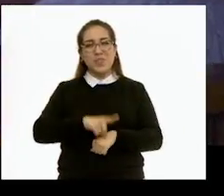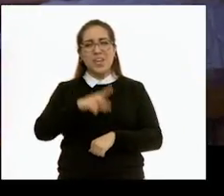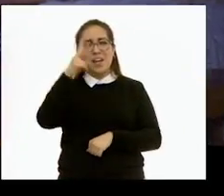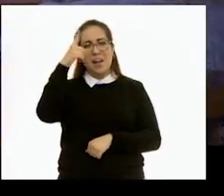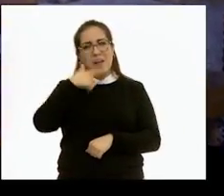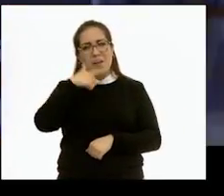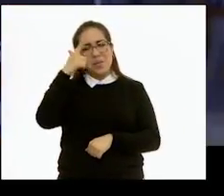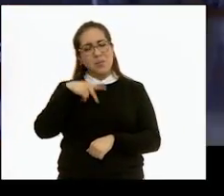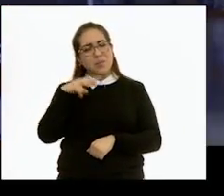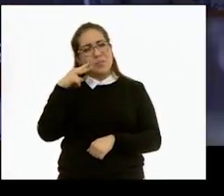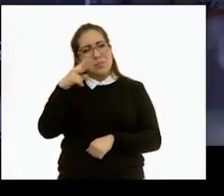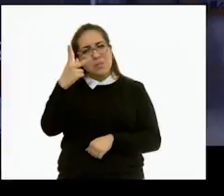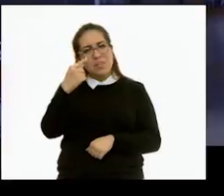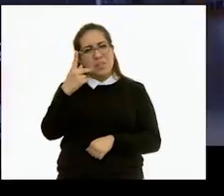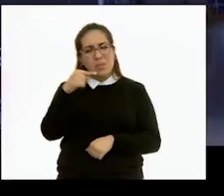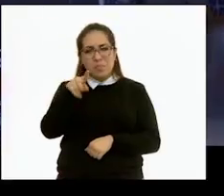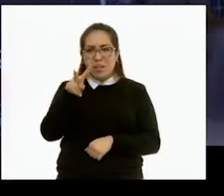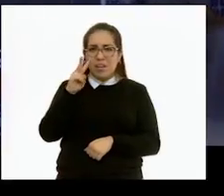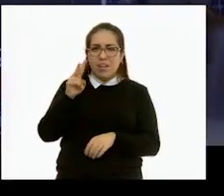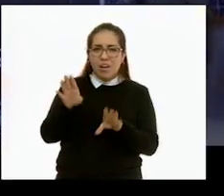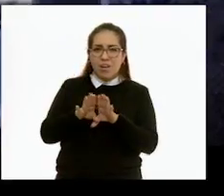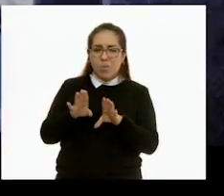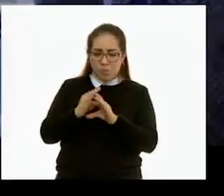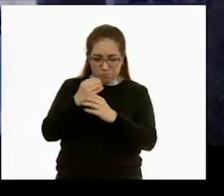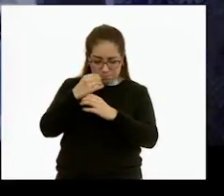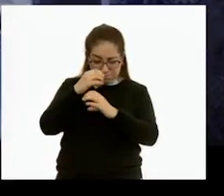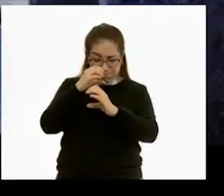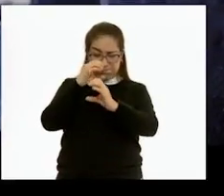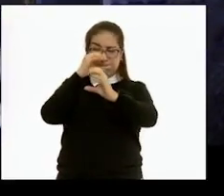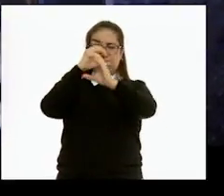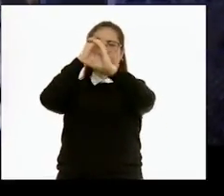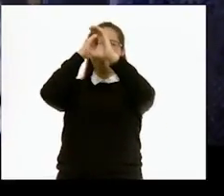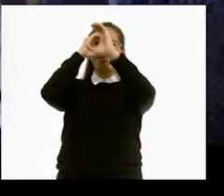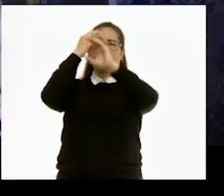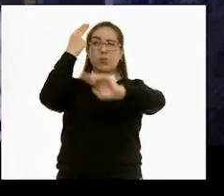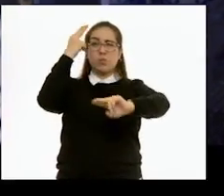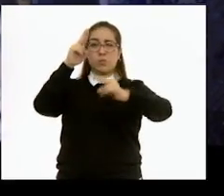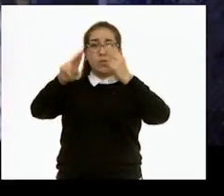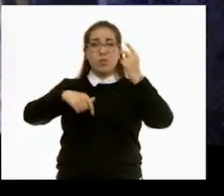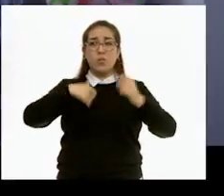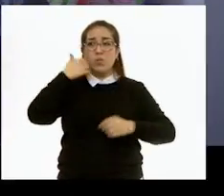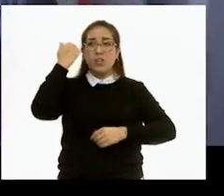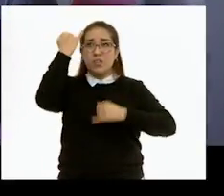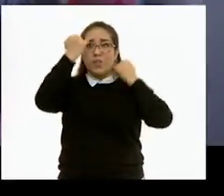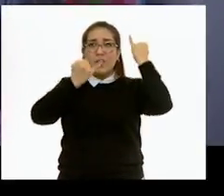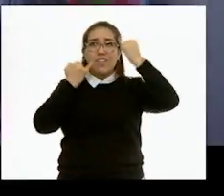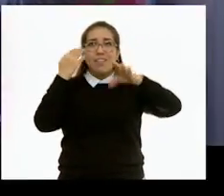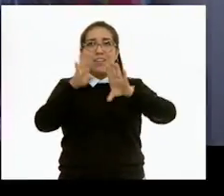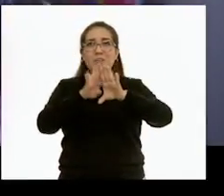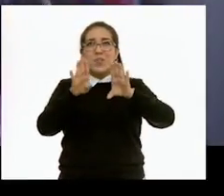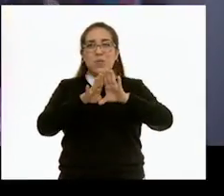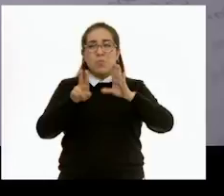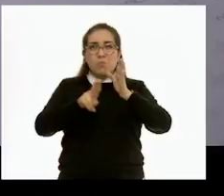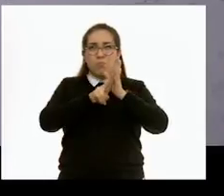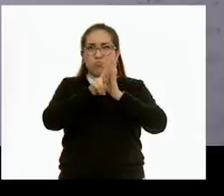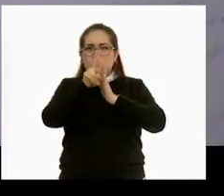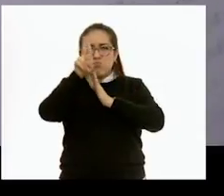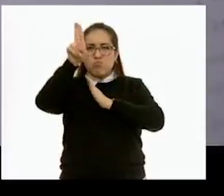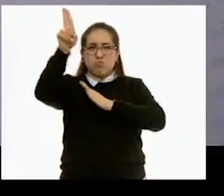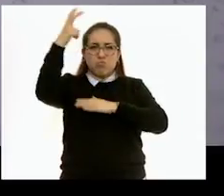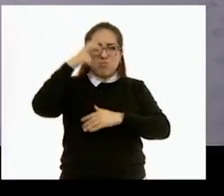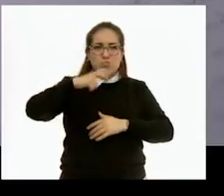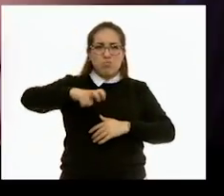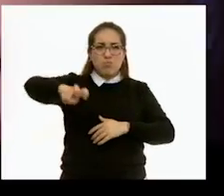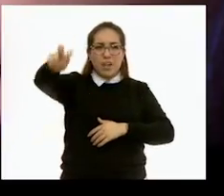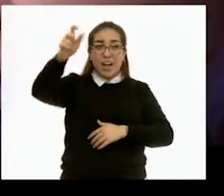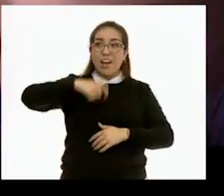vi un programa sobre el telescopio espacial Hubble y fue ahí cuando lo supe. Quería inventar algo que viajara al espacio, así que decidí escribirle una carta a